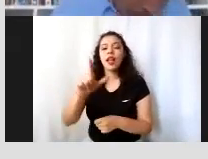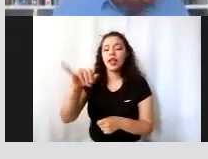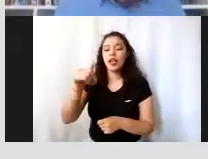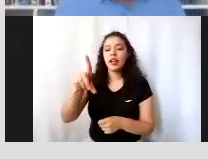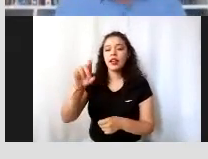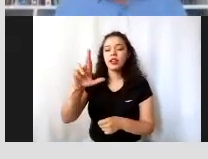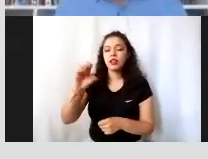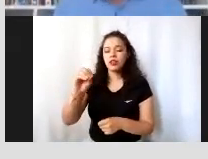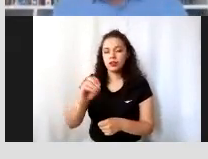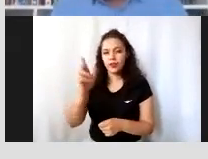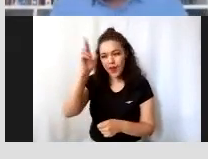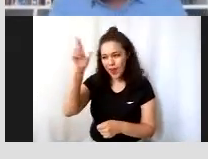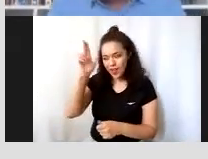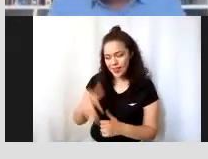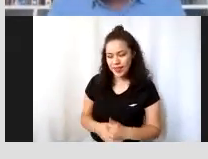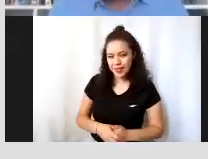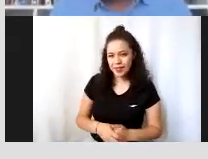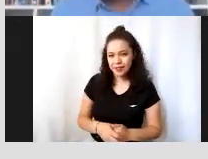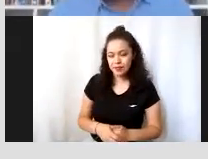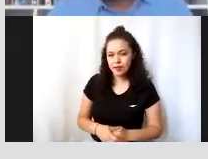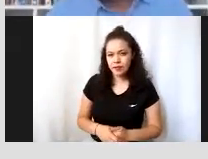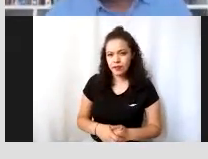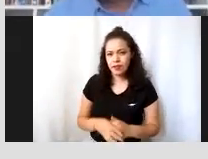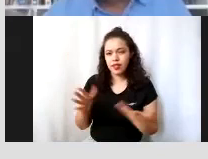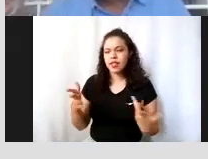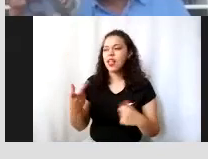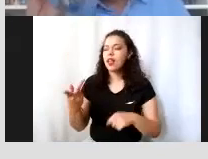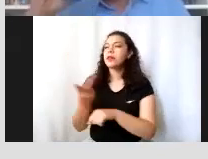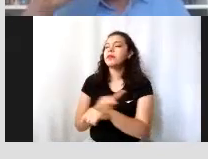Hola, Alejandro. Sí, oye, ¿qué sucede cuando...